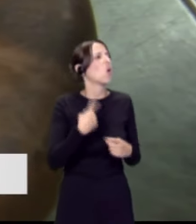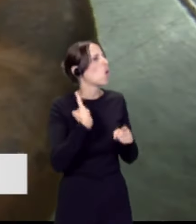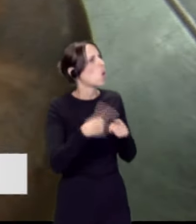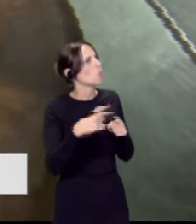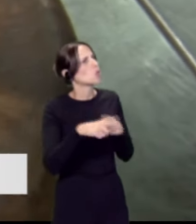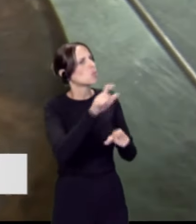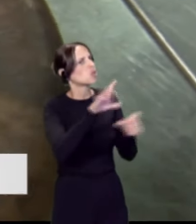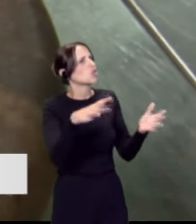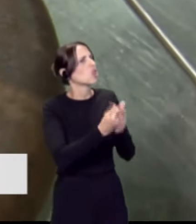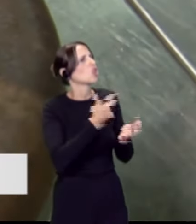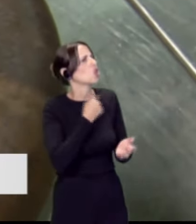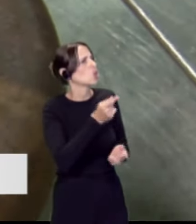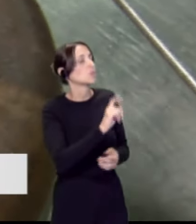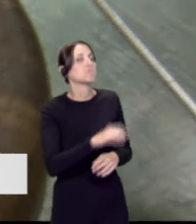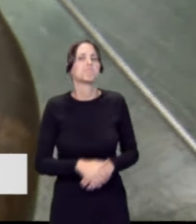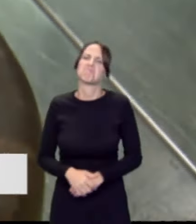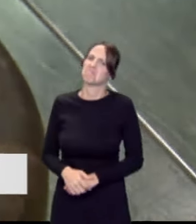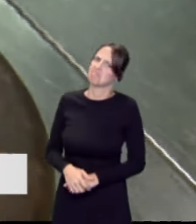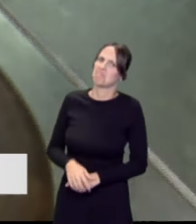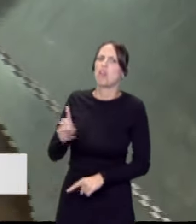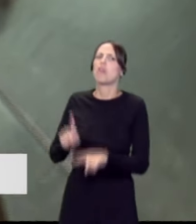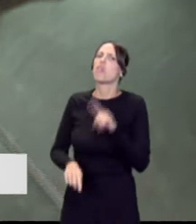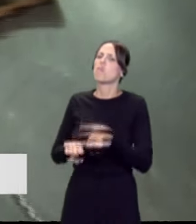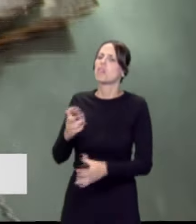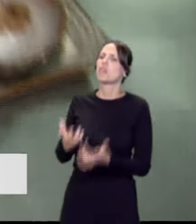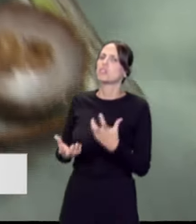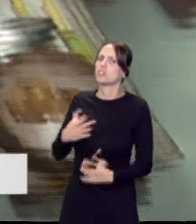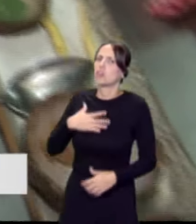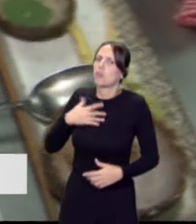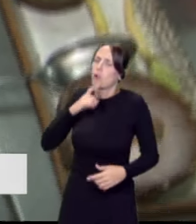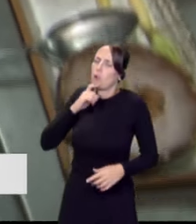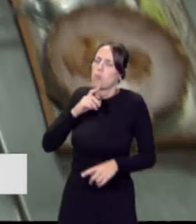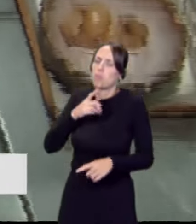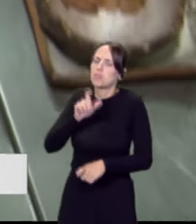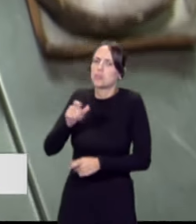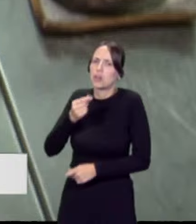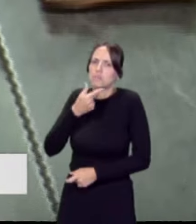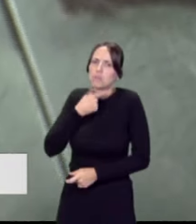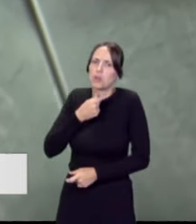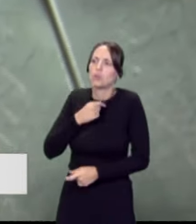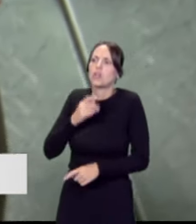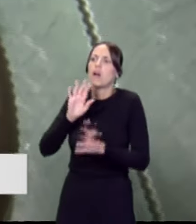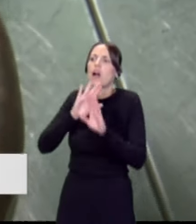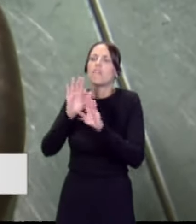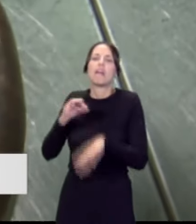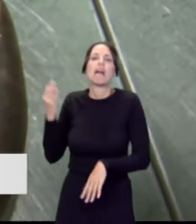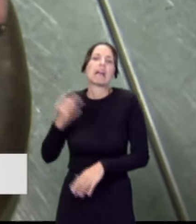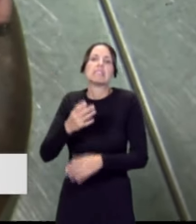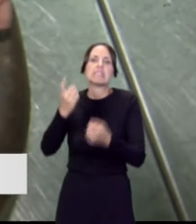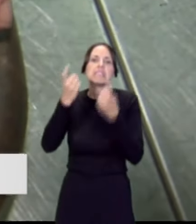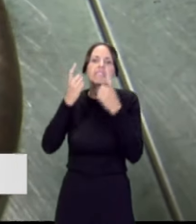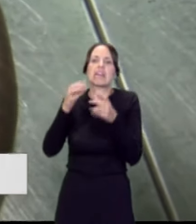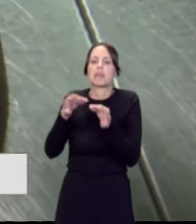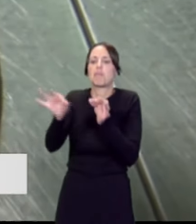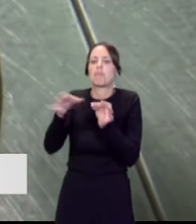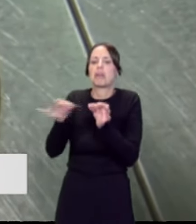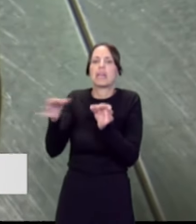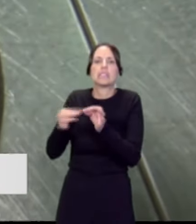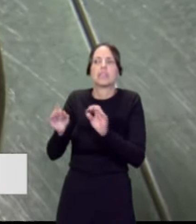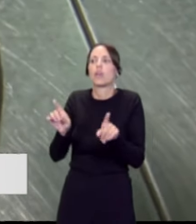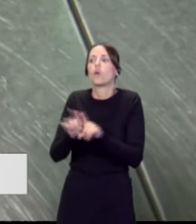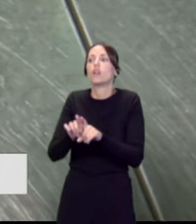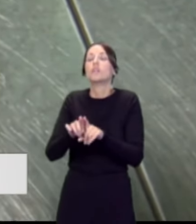guste a todo el mundo, ¿no? Yo creo que depende de cómo se cocine, le puede gustar a mucha gente. Al final no deja de ser una carne mechada, como quien dice. Tenemos una zanahoria